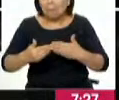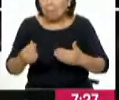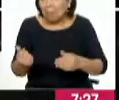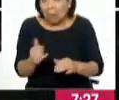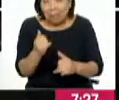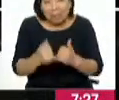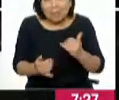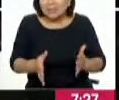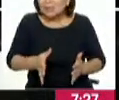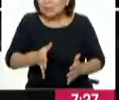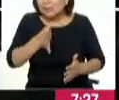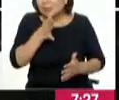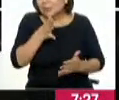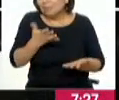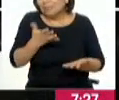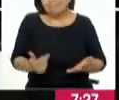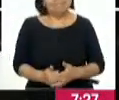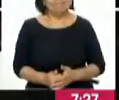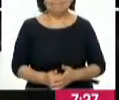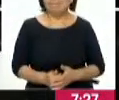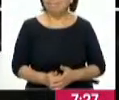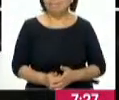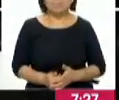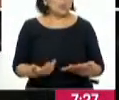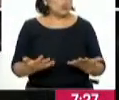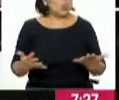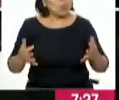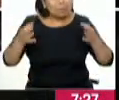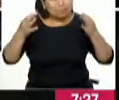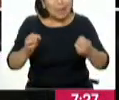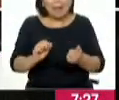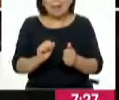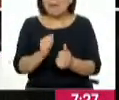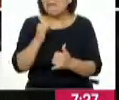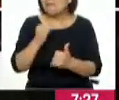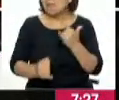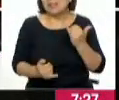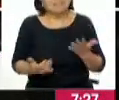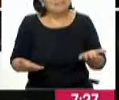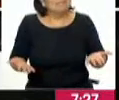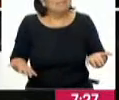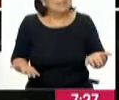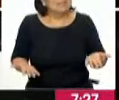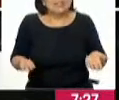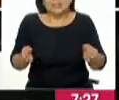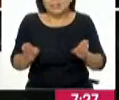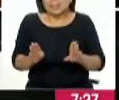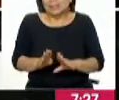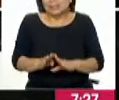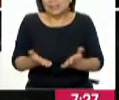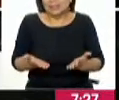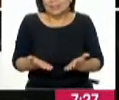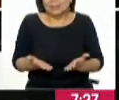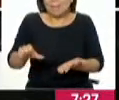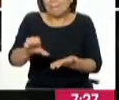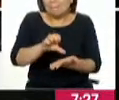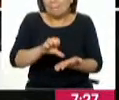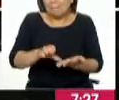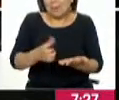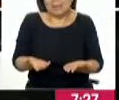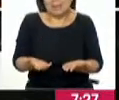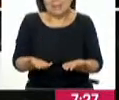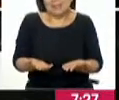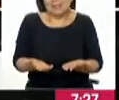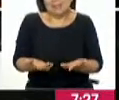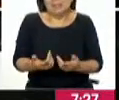pronto, ¿no? Sí, definitivamente no hay una fecha clara, por eso es lo que decían, que el cierre, por ejemplo, van a estar en plazas